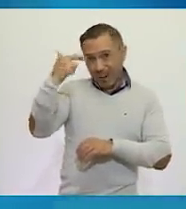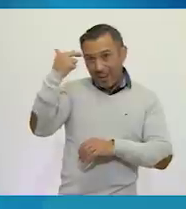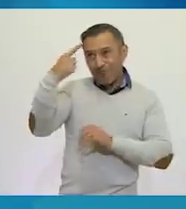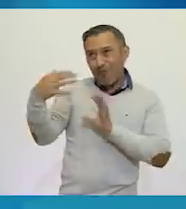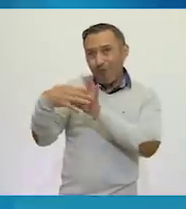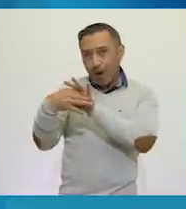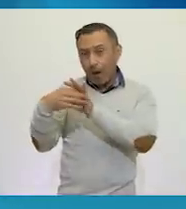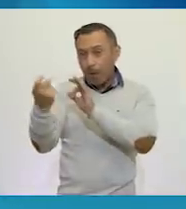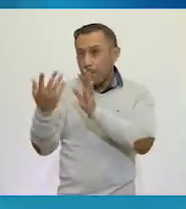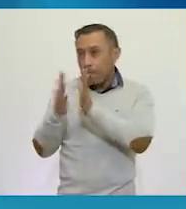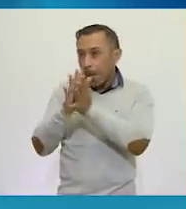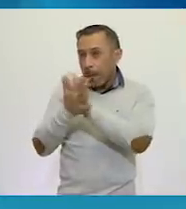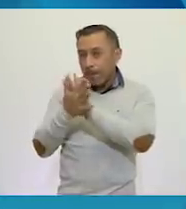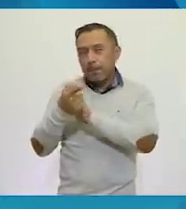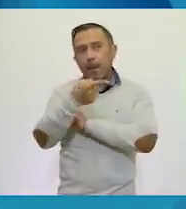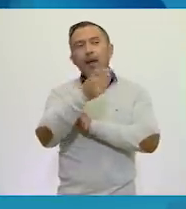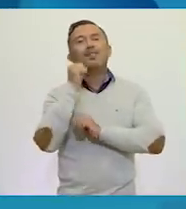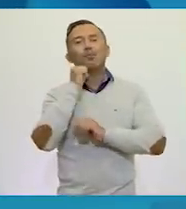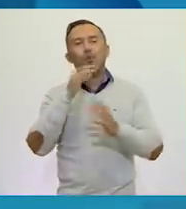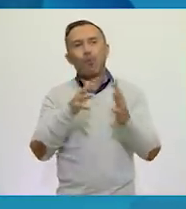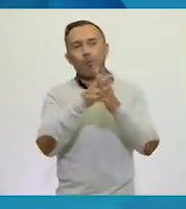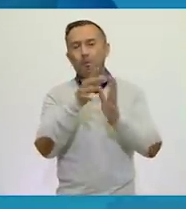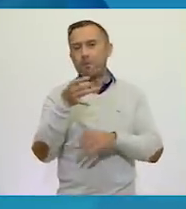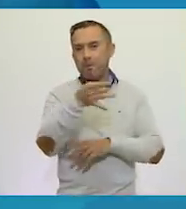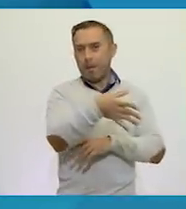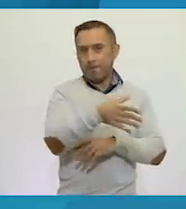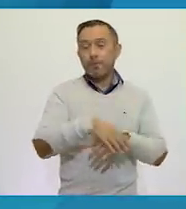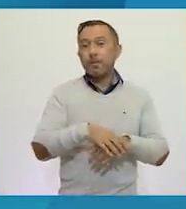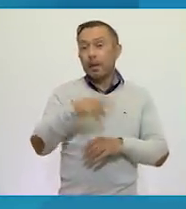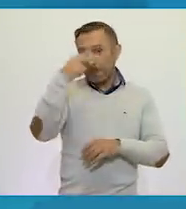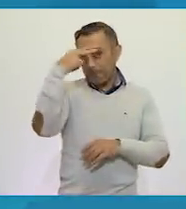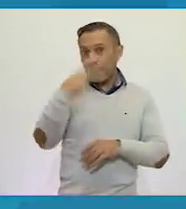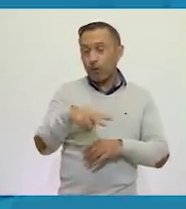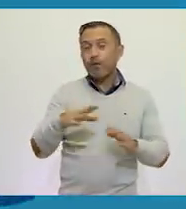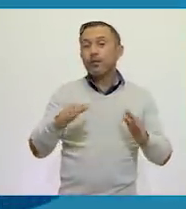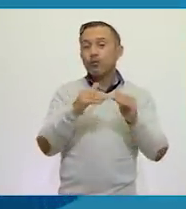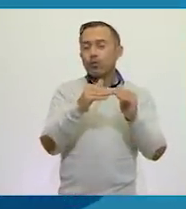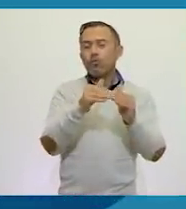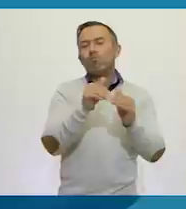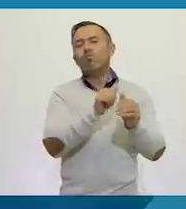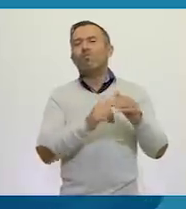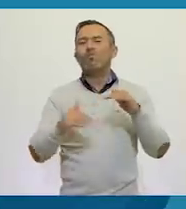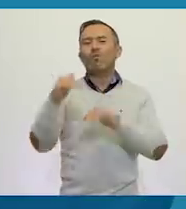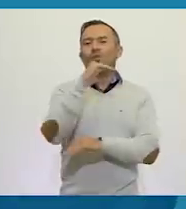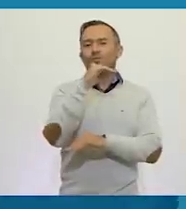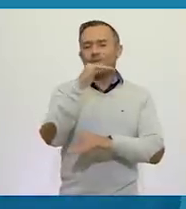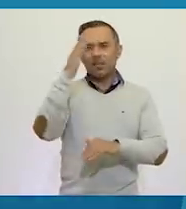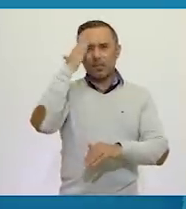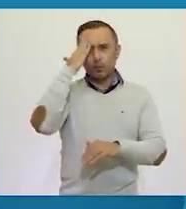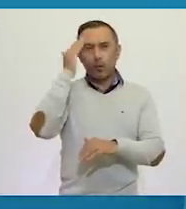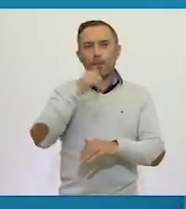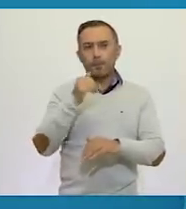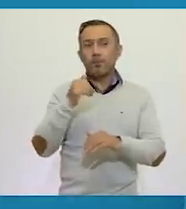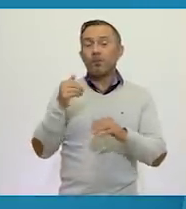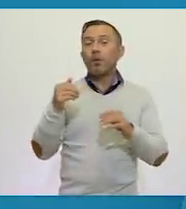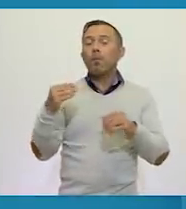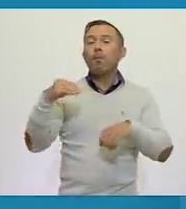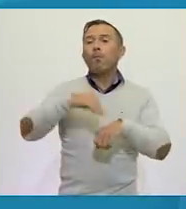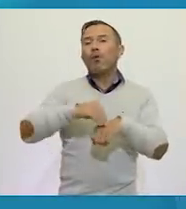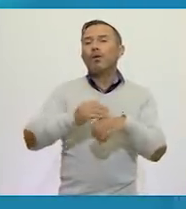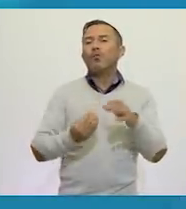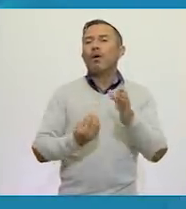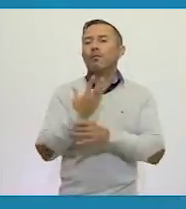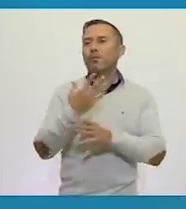derrotaron a Azcapotzalco. México Tenochtitlán tomó el liderazgo y se unió a Texcoco y Tlacopan, dando origen a la